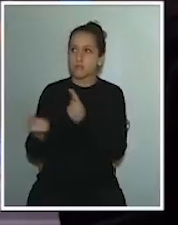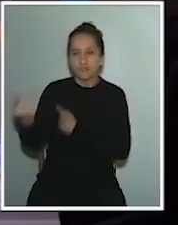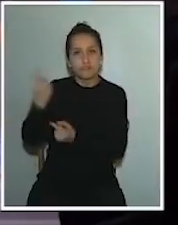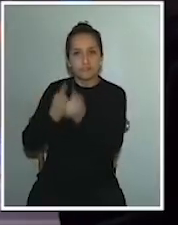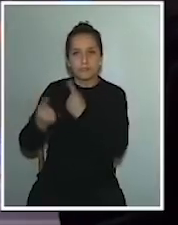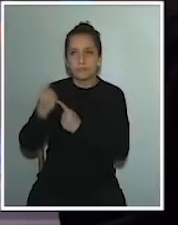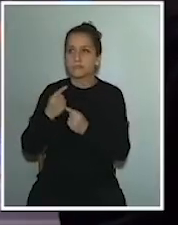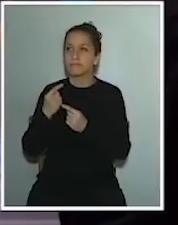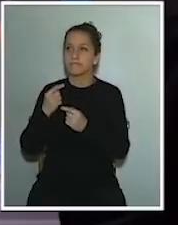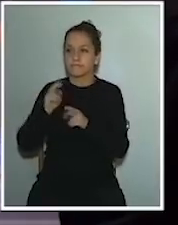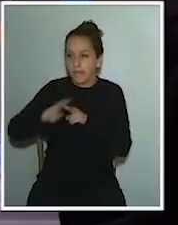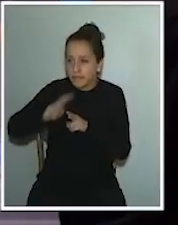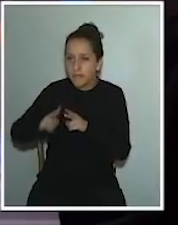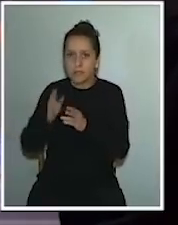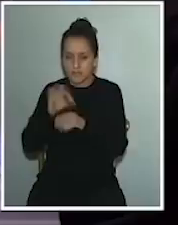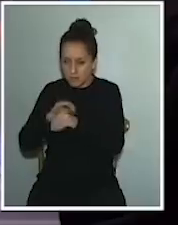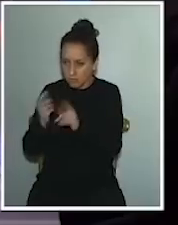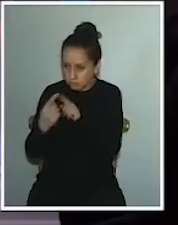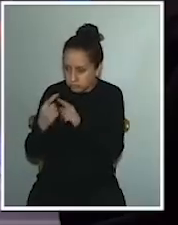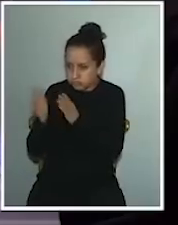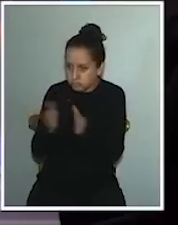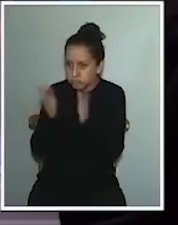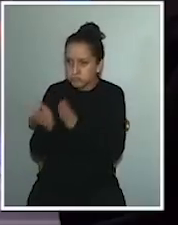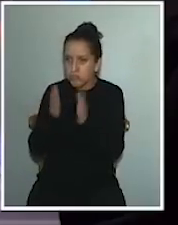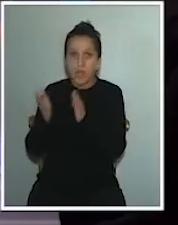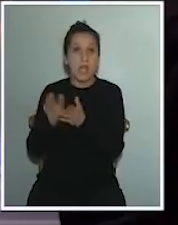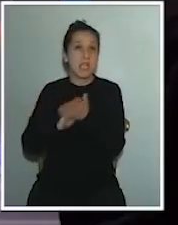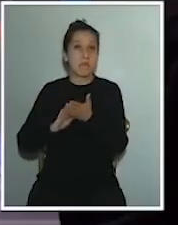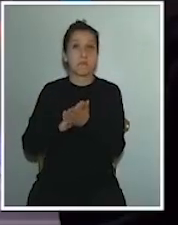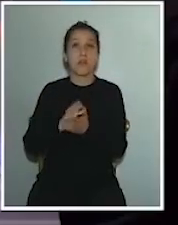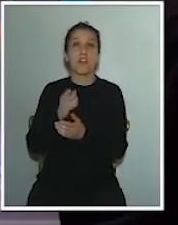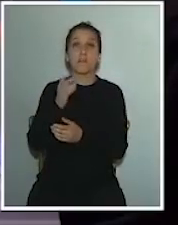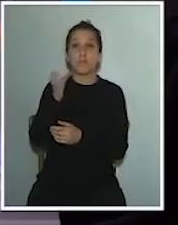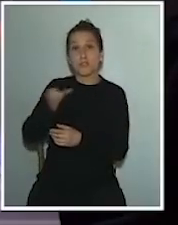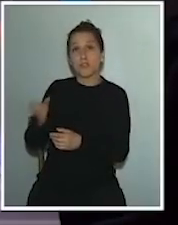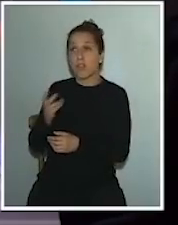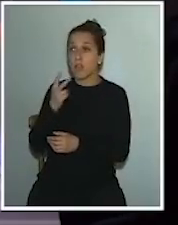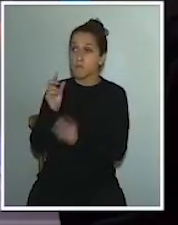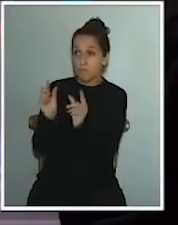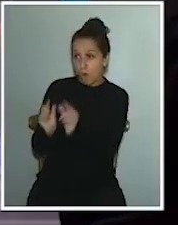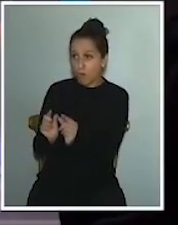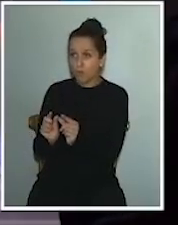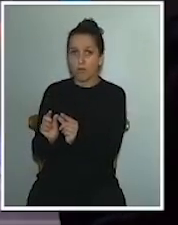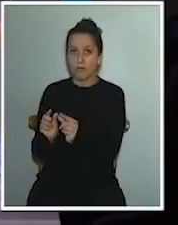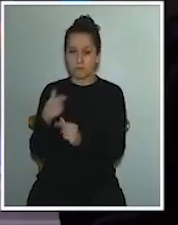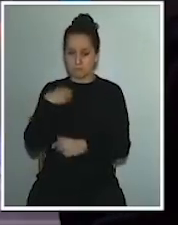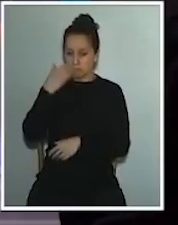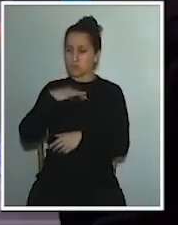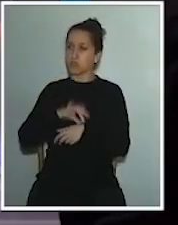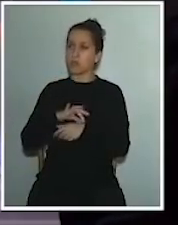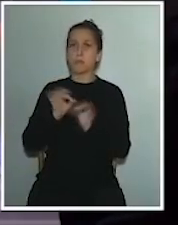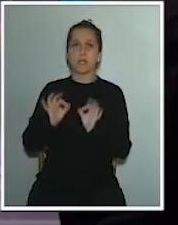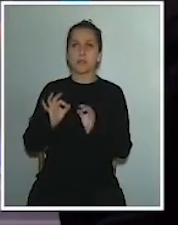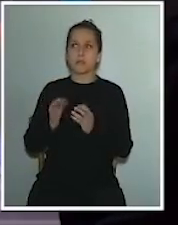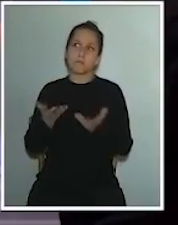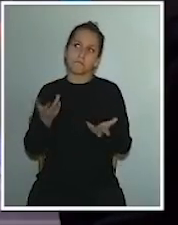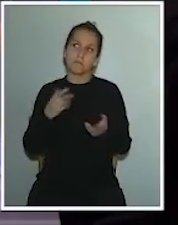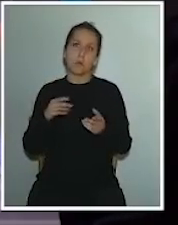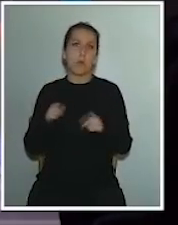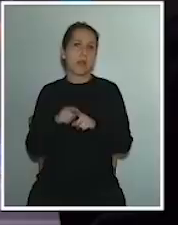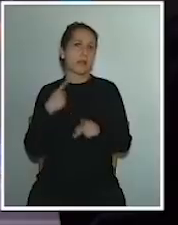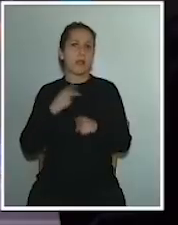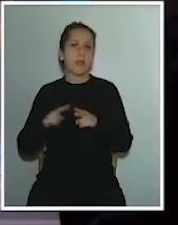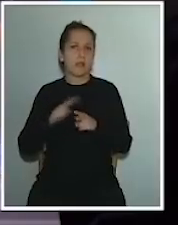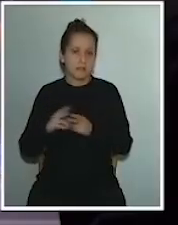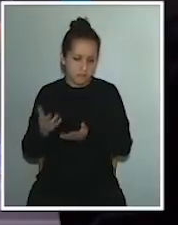necesita hacer los procedimientos y lo más probable que si no hay habitantes suficientes no pueda mantener la especialidad en la punta